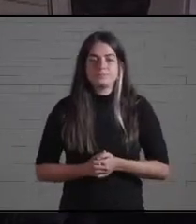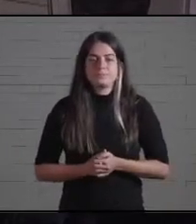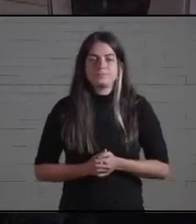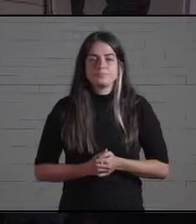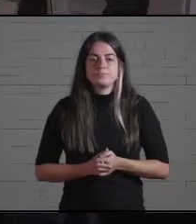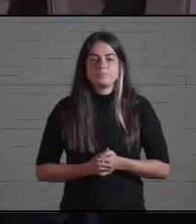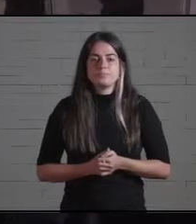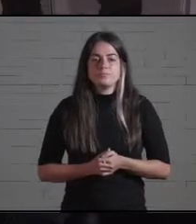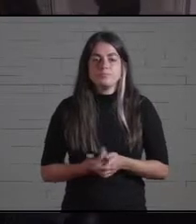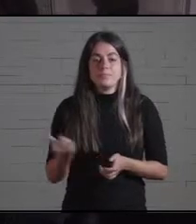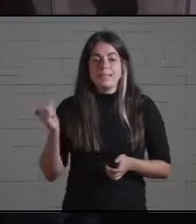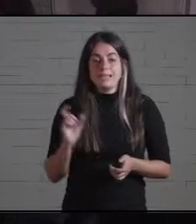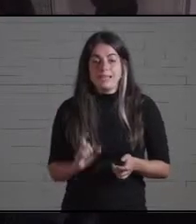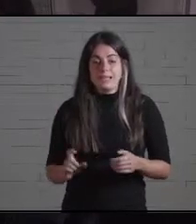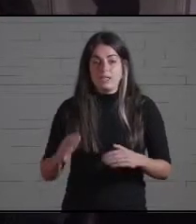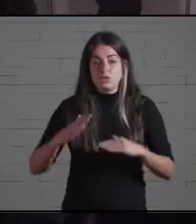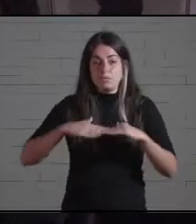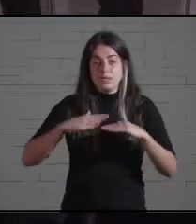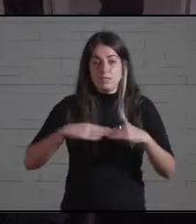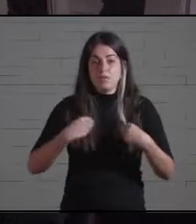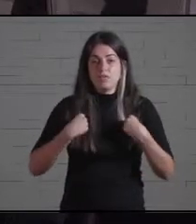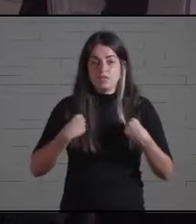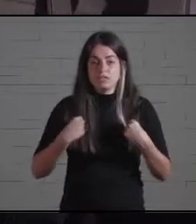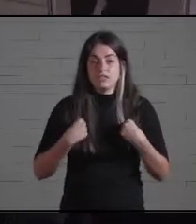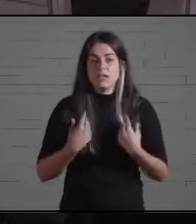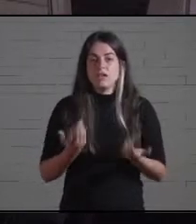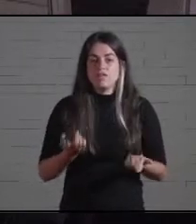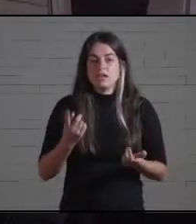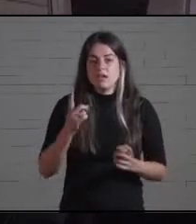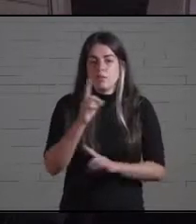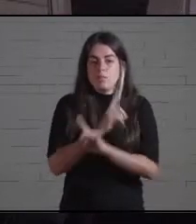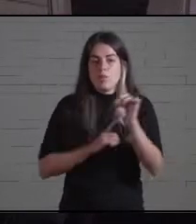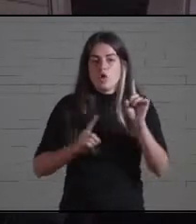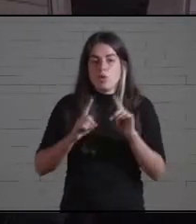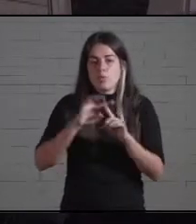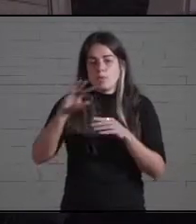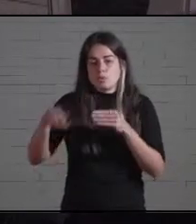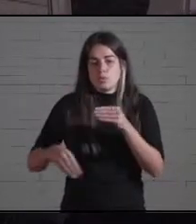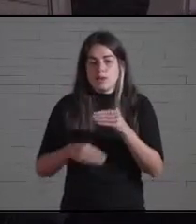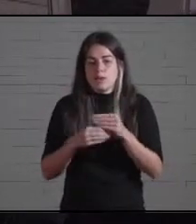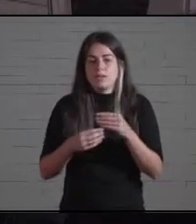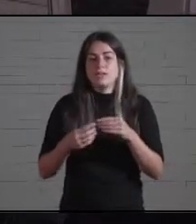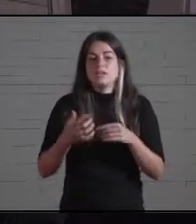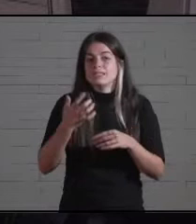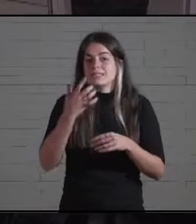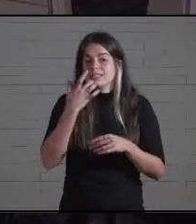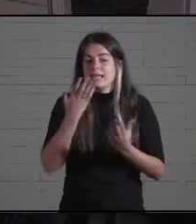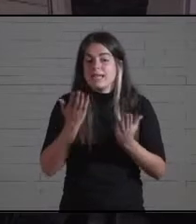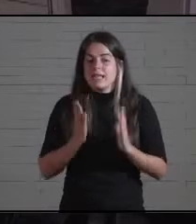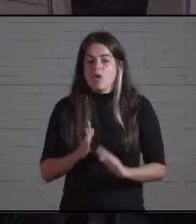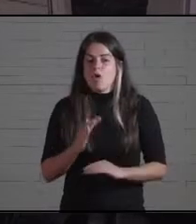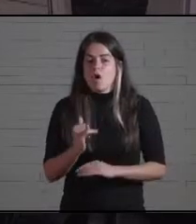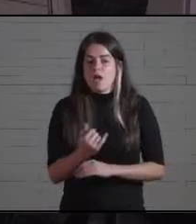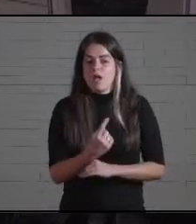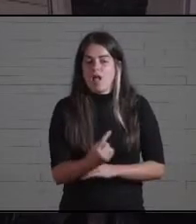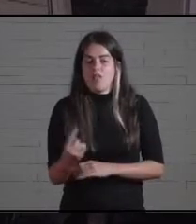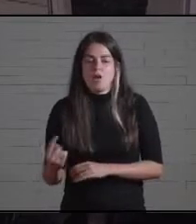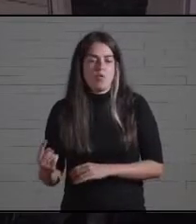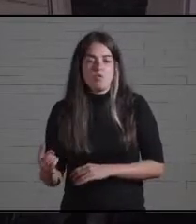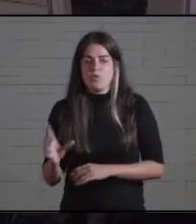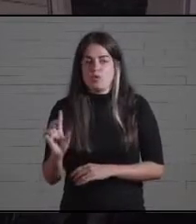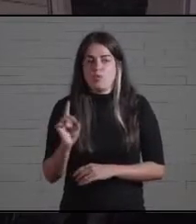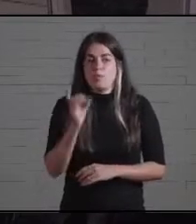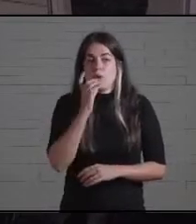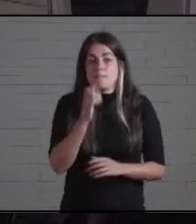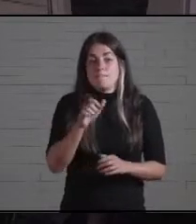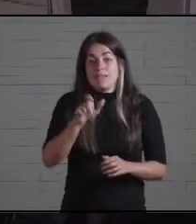El ingreso mínimo vital, el problema es que no tiene un suplemento por menor, pero sí por cada persona adicional,